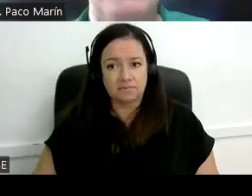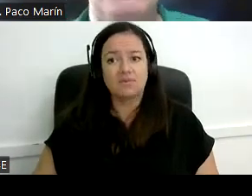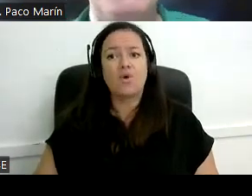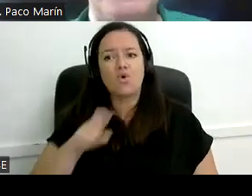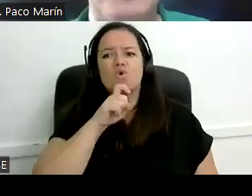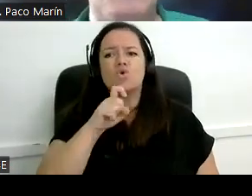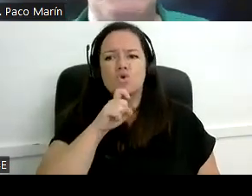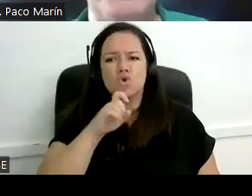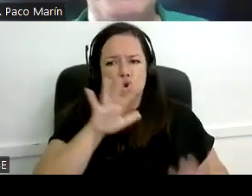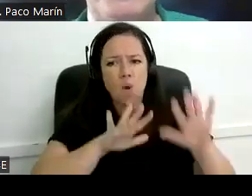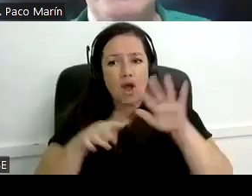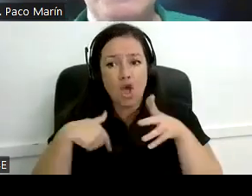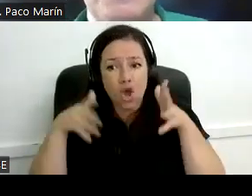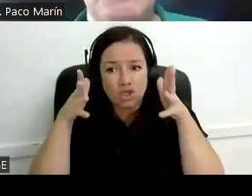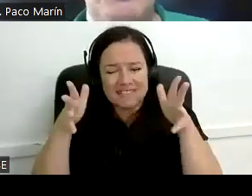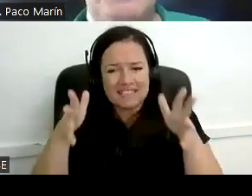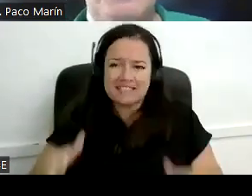complicado aquí recomendar algo por esa